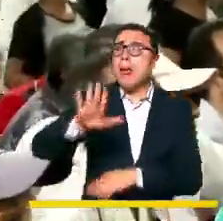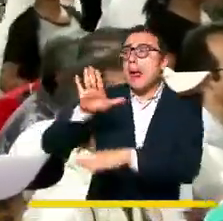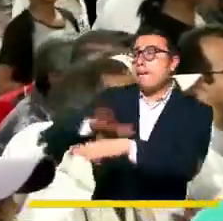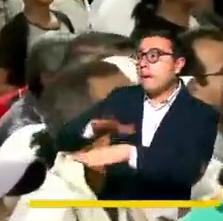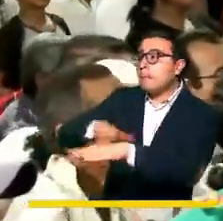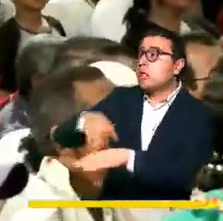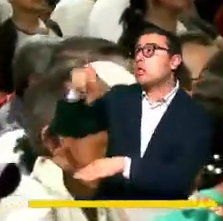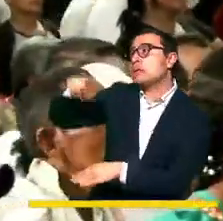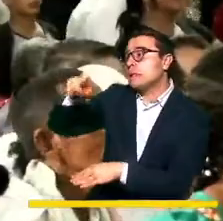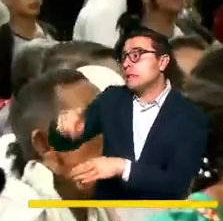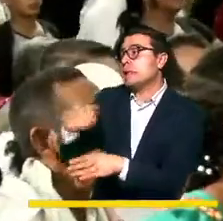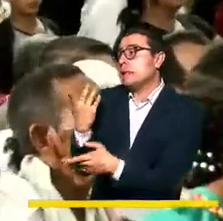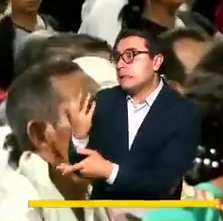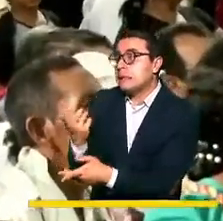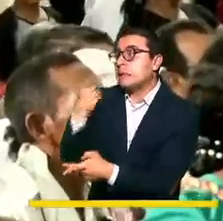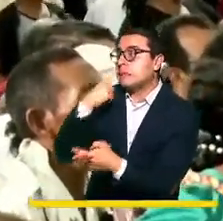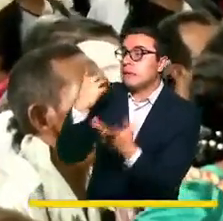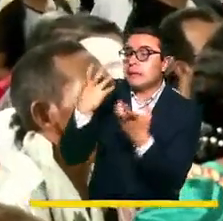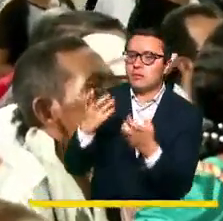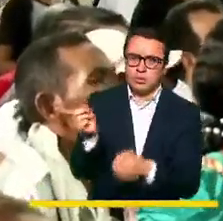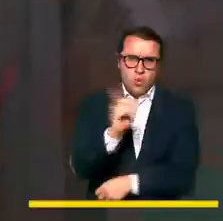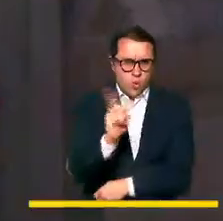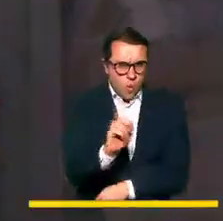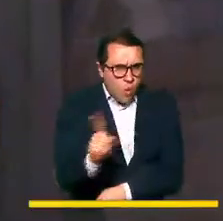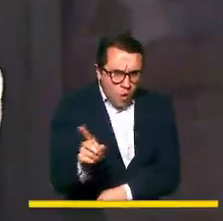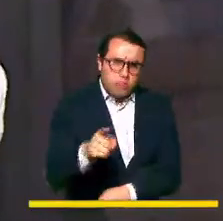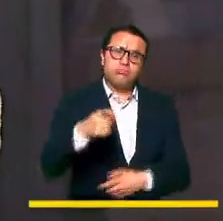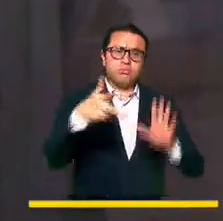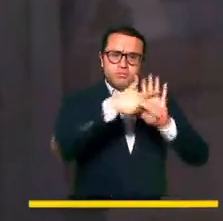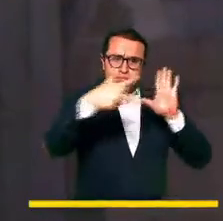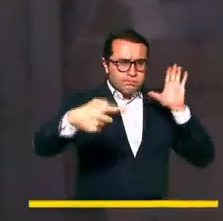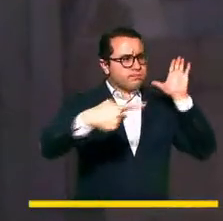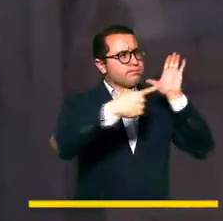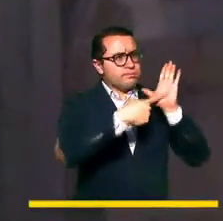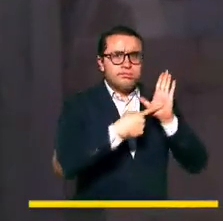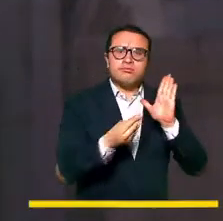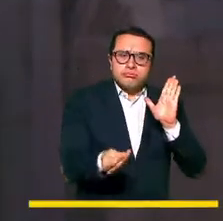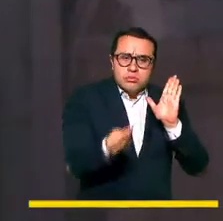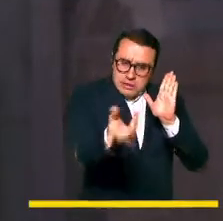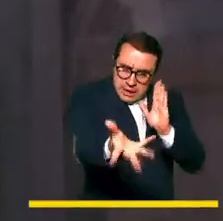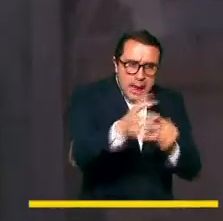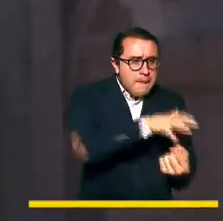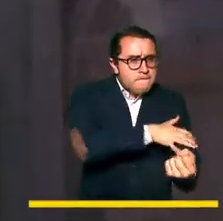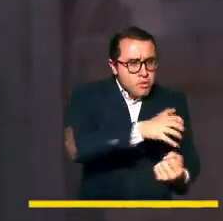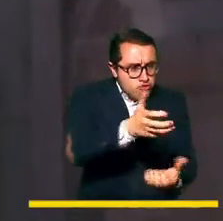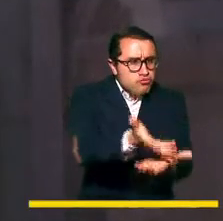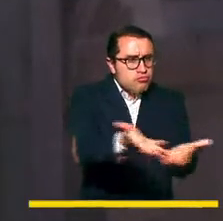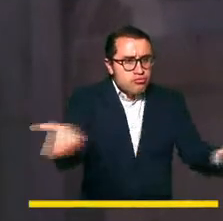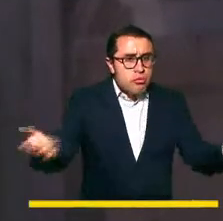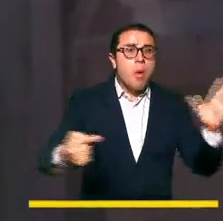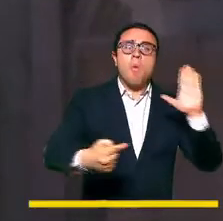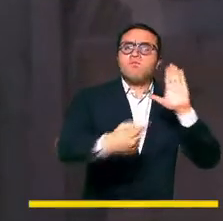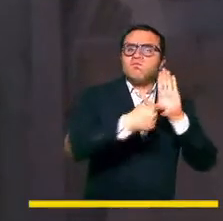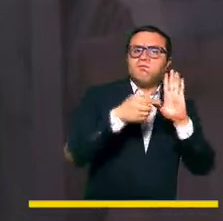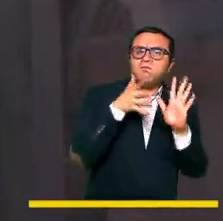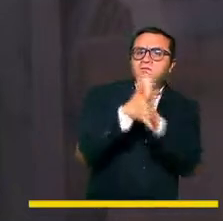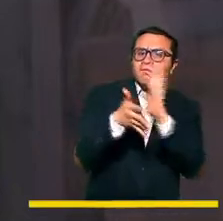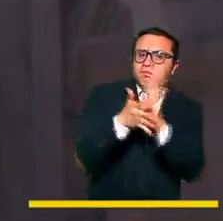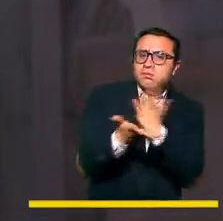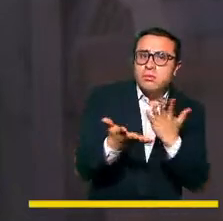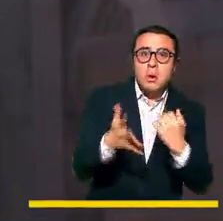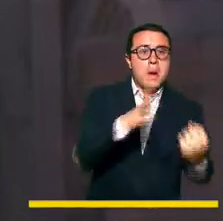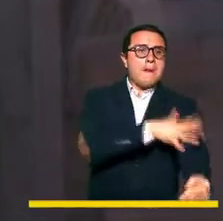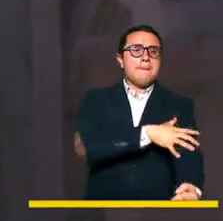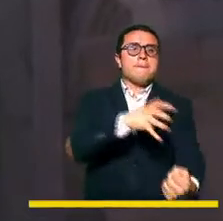permiso a nadie para tener el poder que la Constitución del 91 le dio cuando dijo que todo